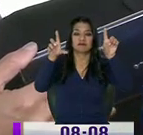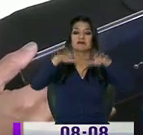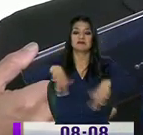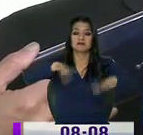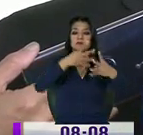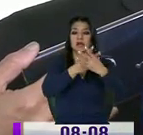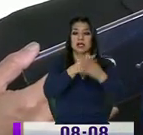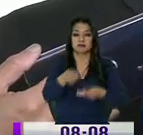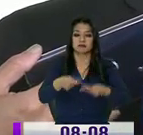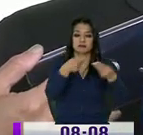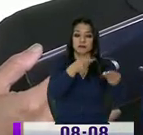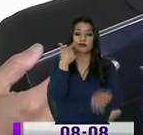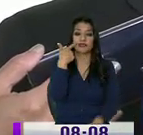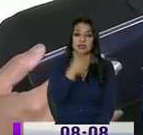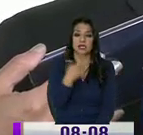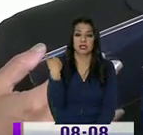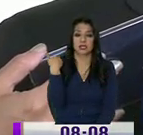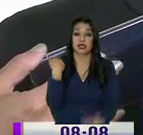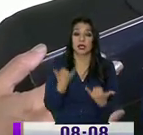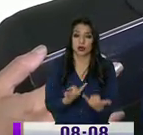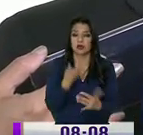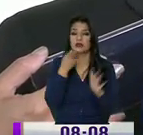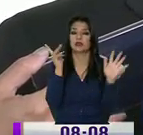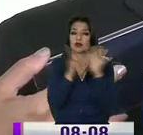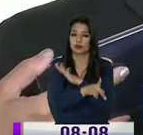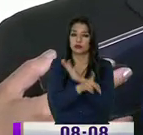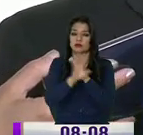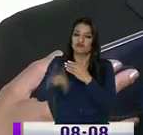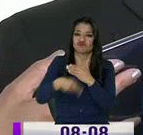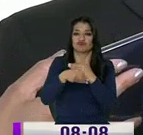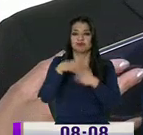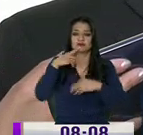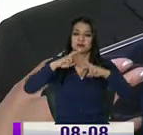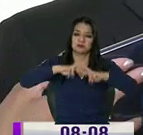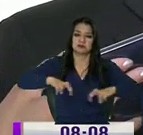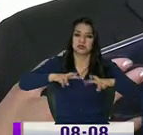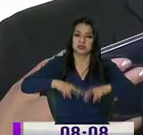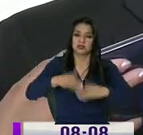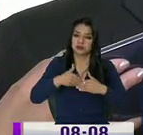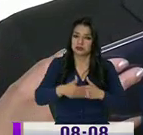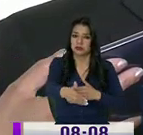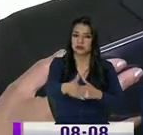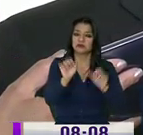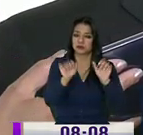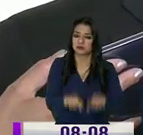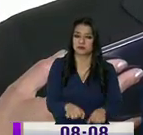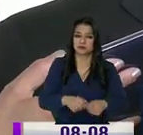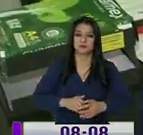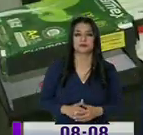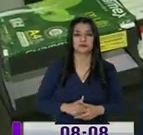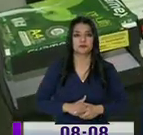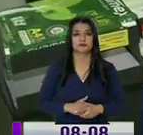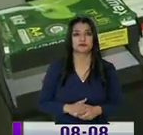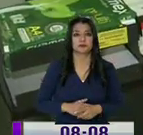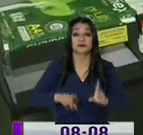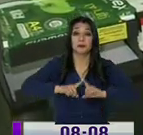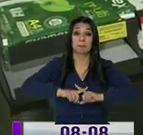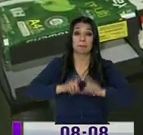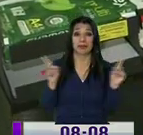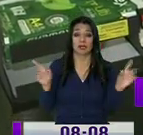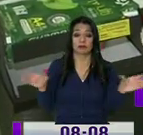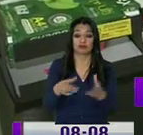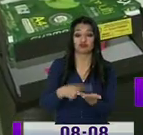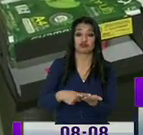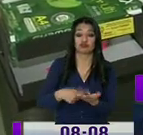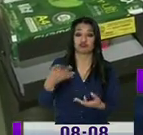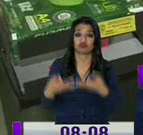tiene la Fiscalía y nosotros hemos hecho la denuncia para que se hagan las investigaciones en el curso normal de los procesos penales. Sin embargo, tras la audiencia de